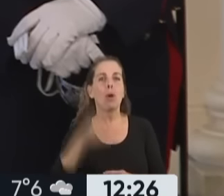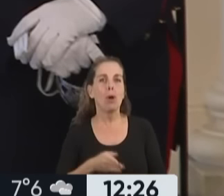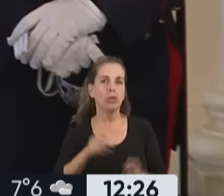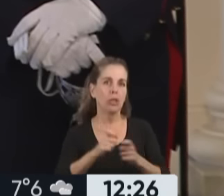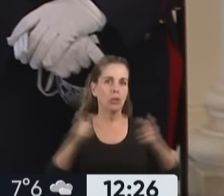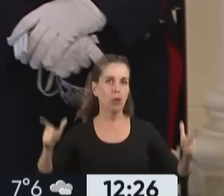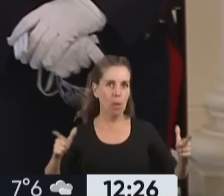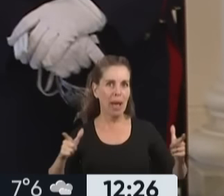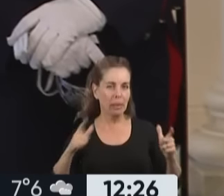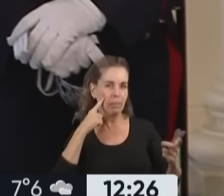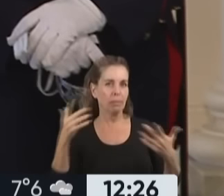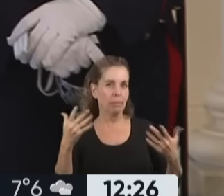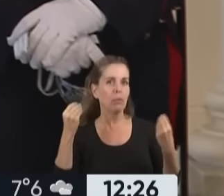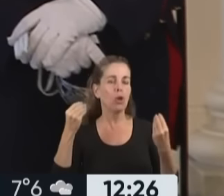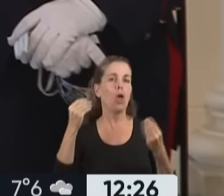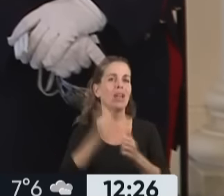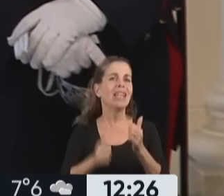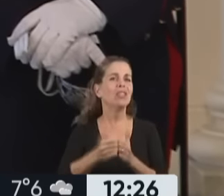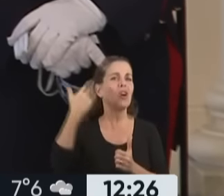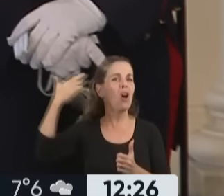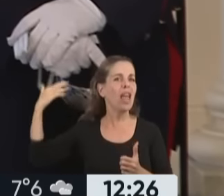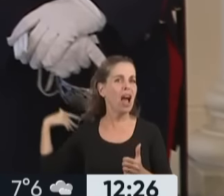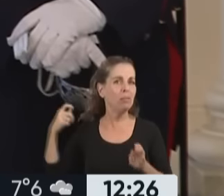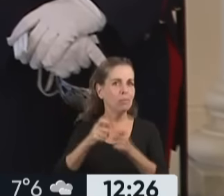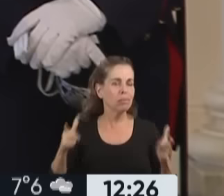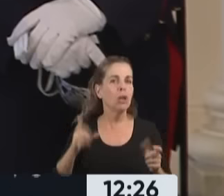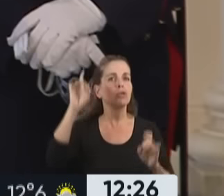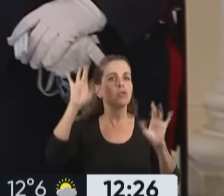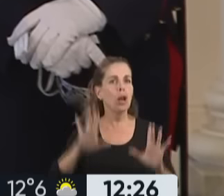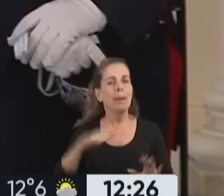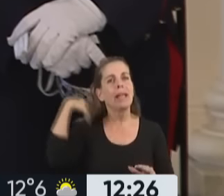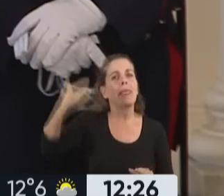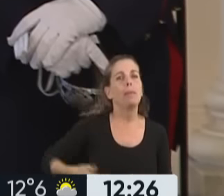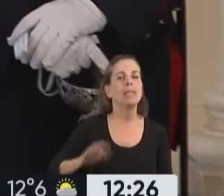31%, el tercero más alto de la historia, solo superado por la década